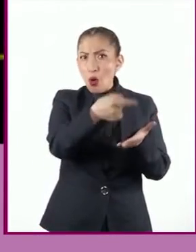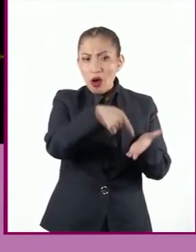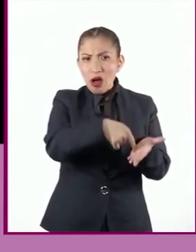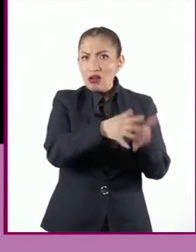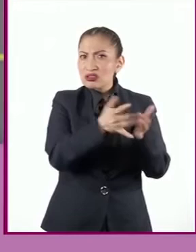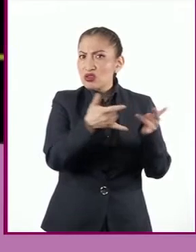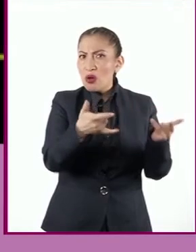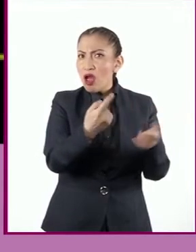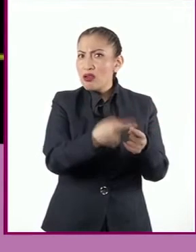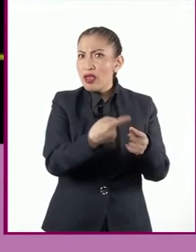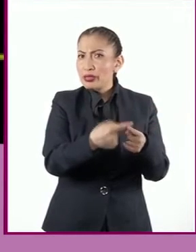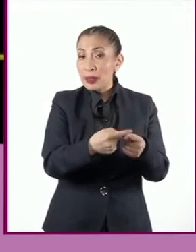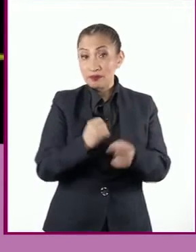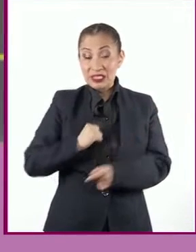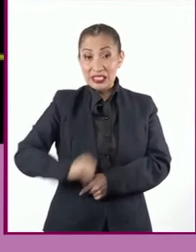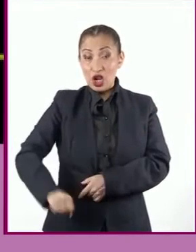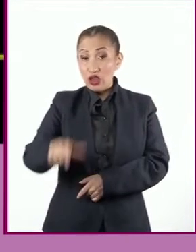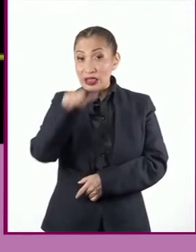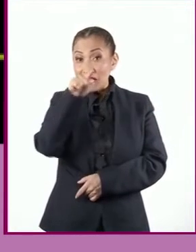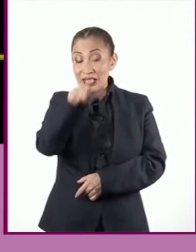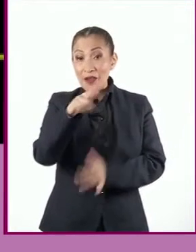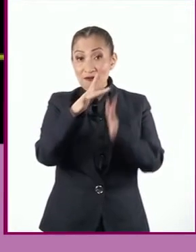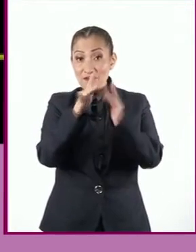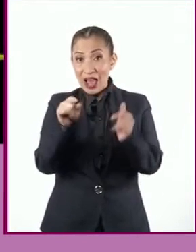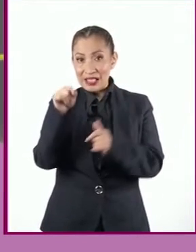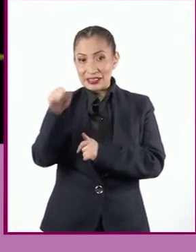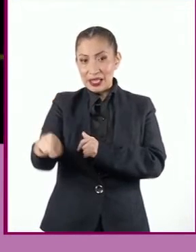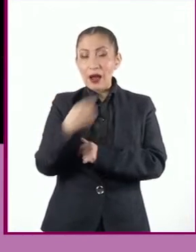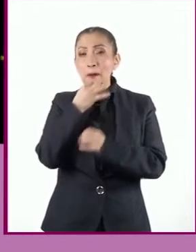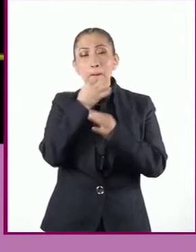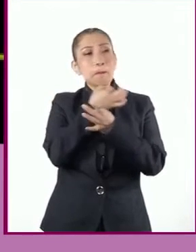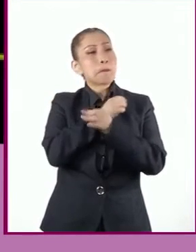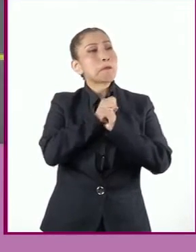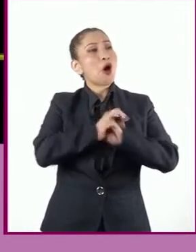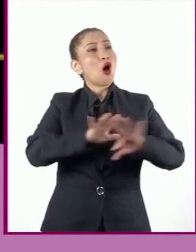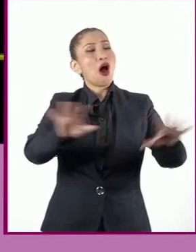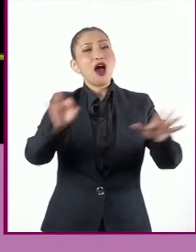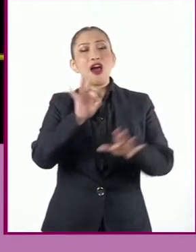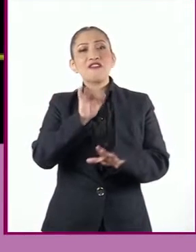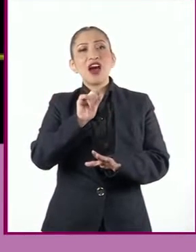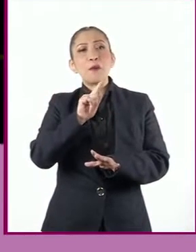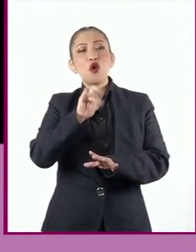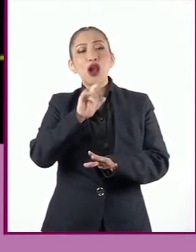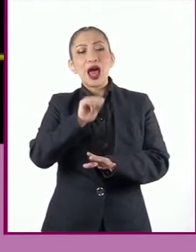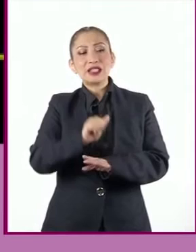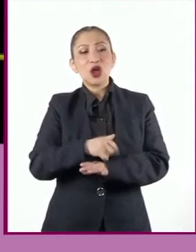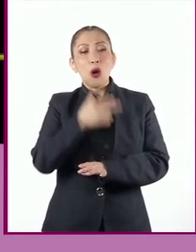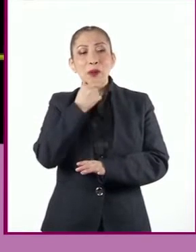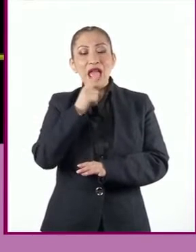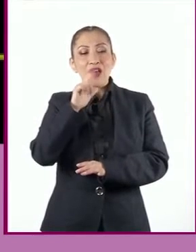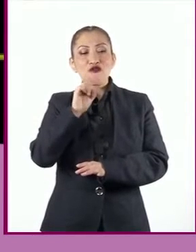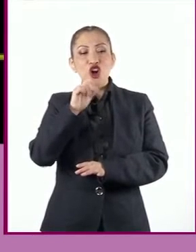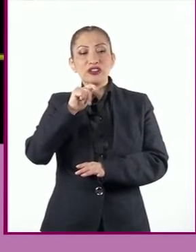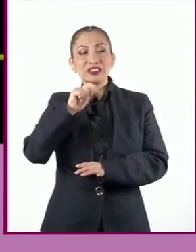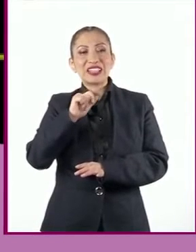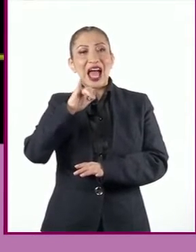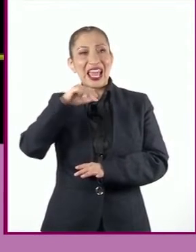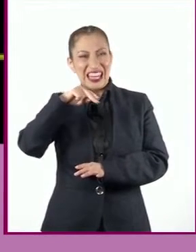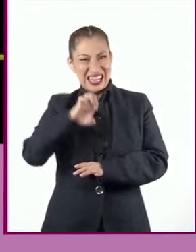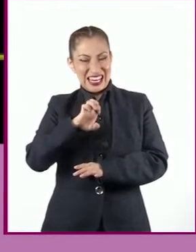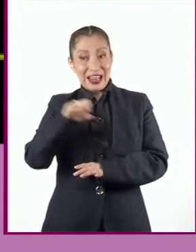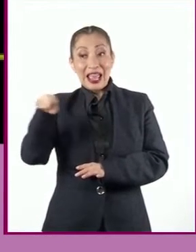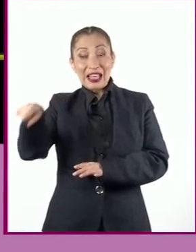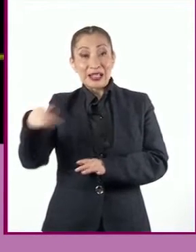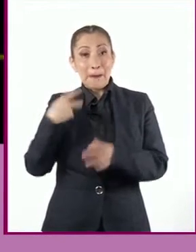cuentos? En el siglo XVII en Francia se popularizaron las fábulas de Jean de La Fontaine. En estas,